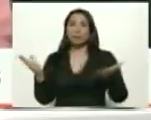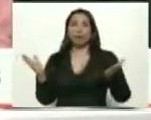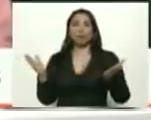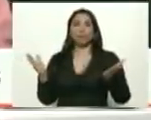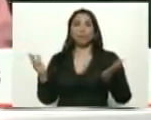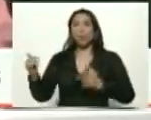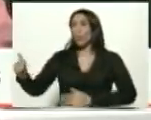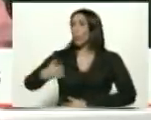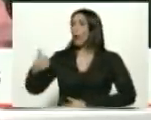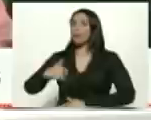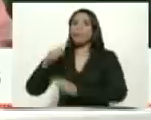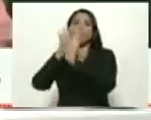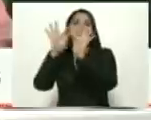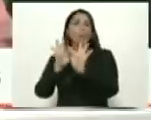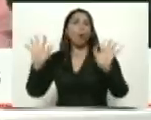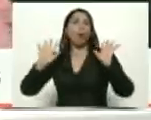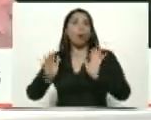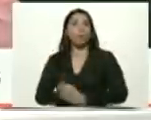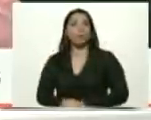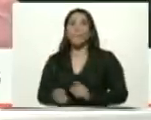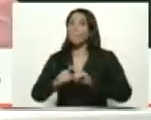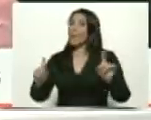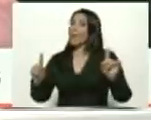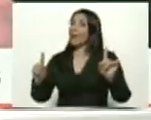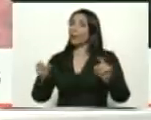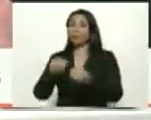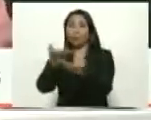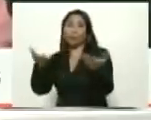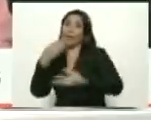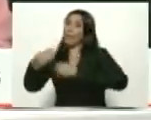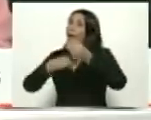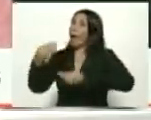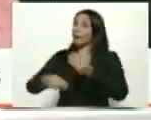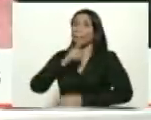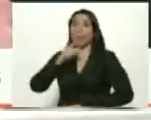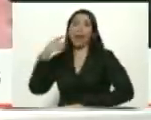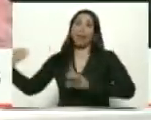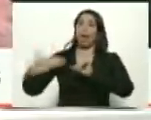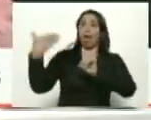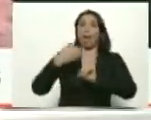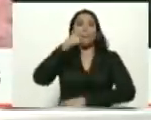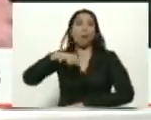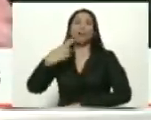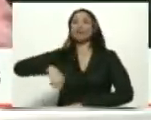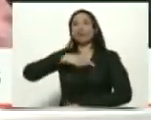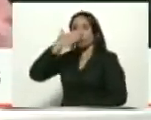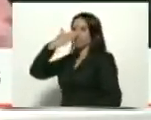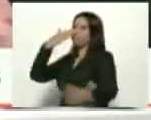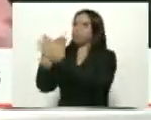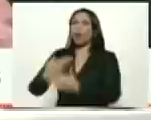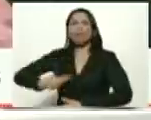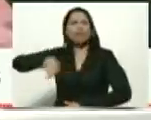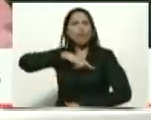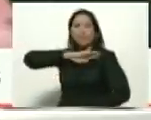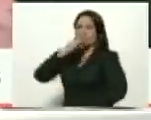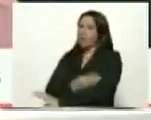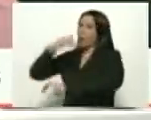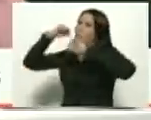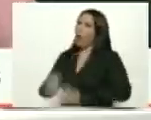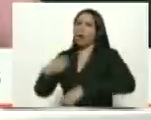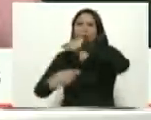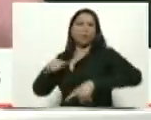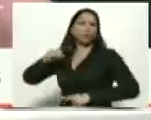de cualquier tipo. Pero si vienen por las malas contra el pueblo, nos encontrarán de frente con nuestra fuerza